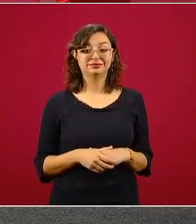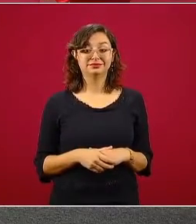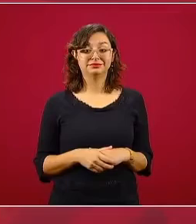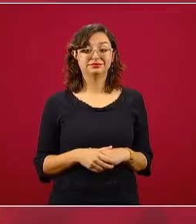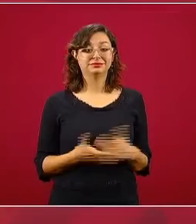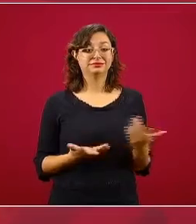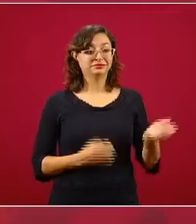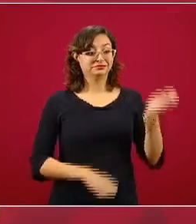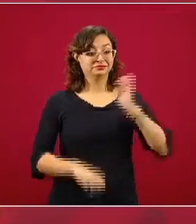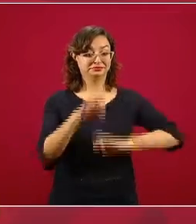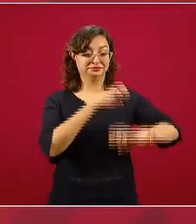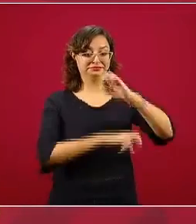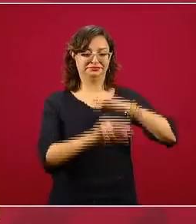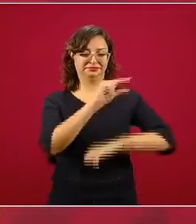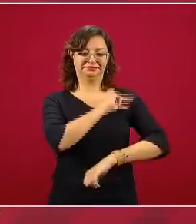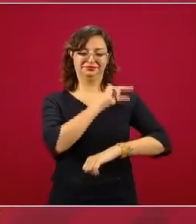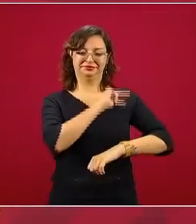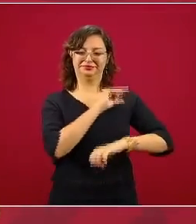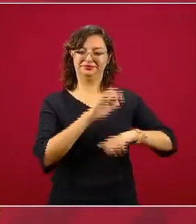a las empresas